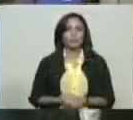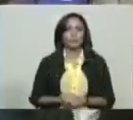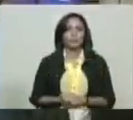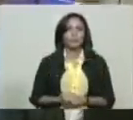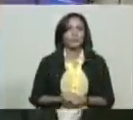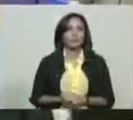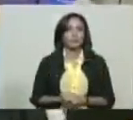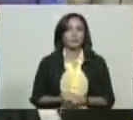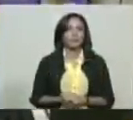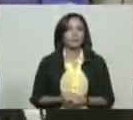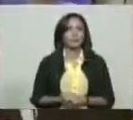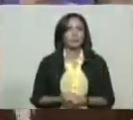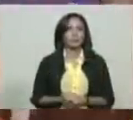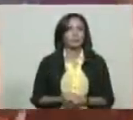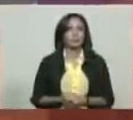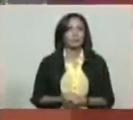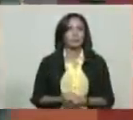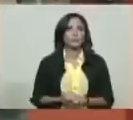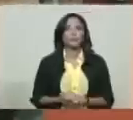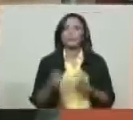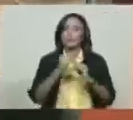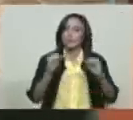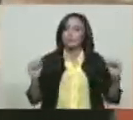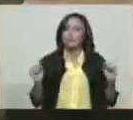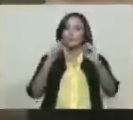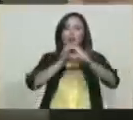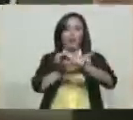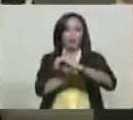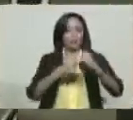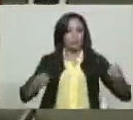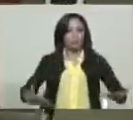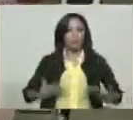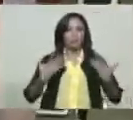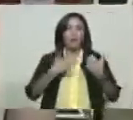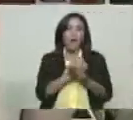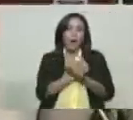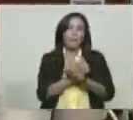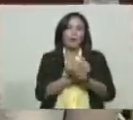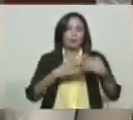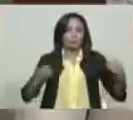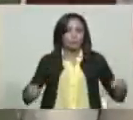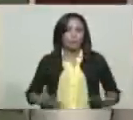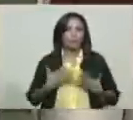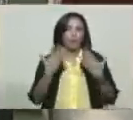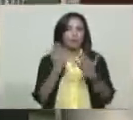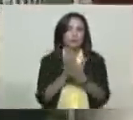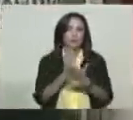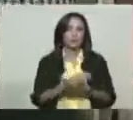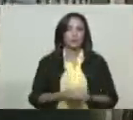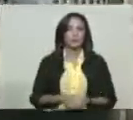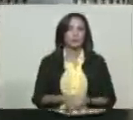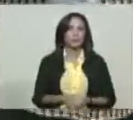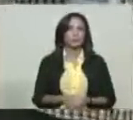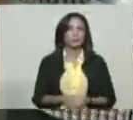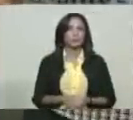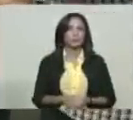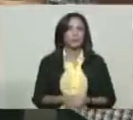Ese es el espíritu que me anima, esa es la fuerza que me anima, ese es el amor que nos anima.